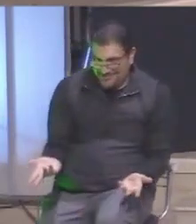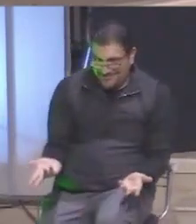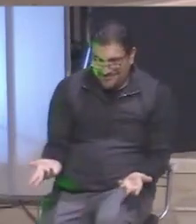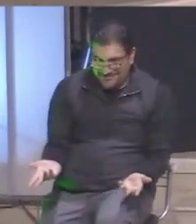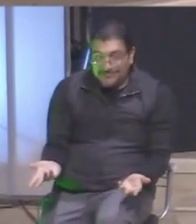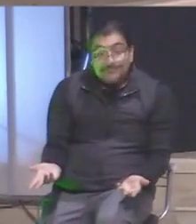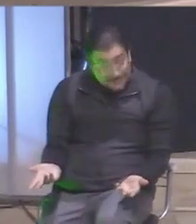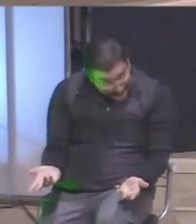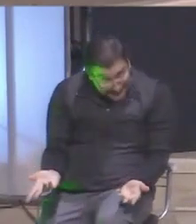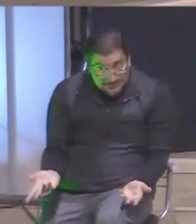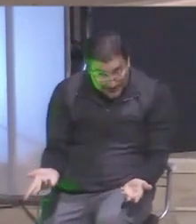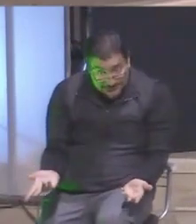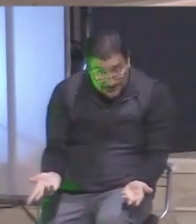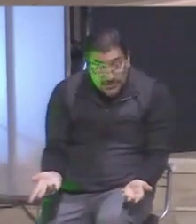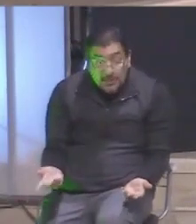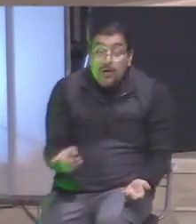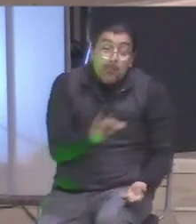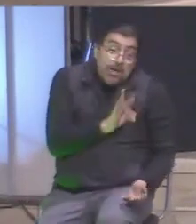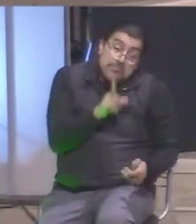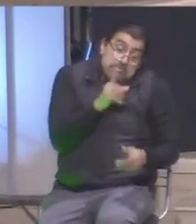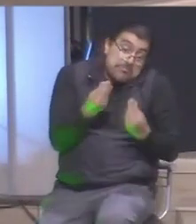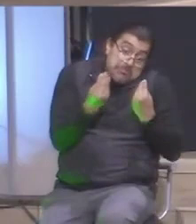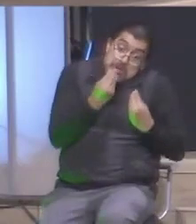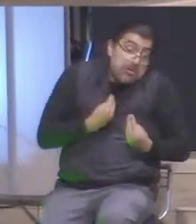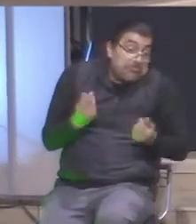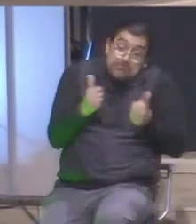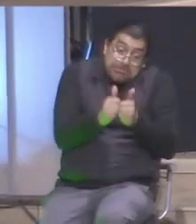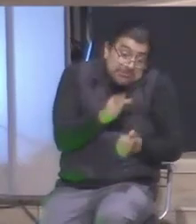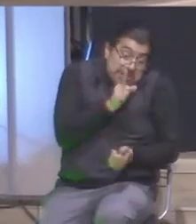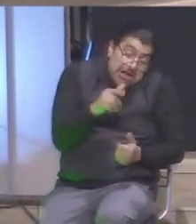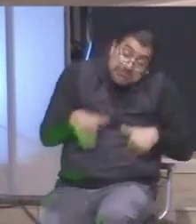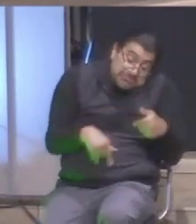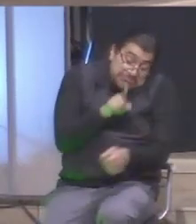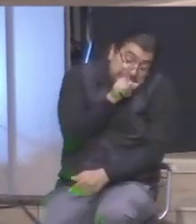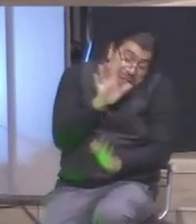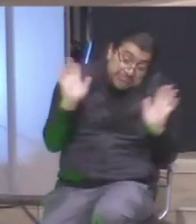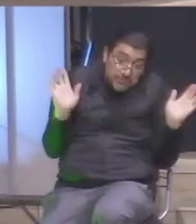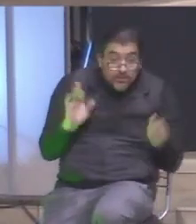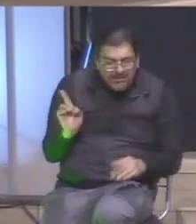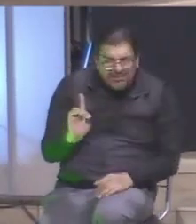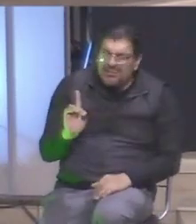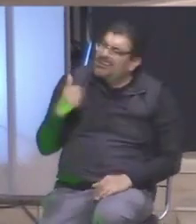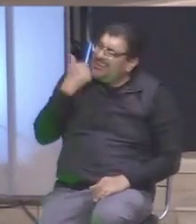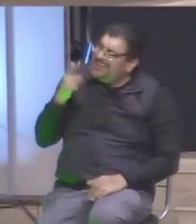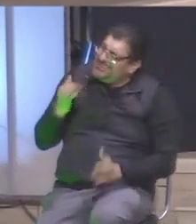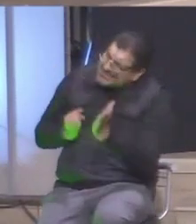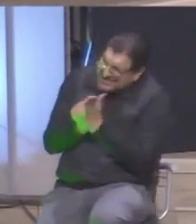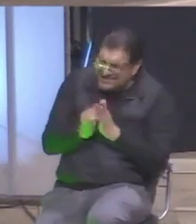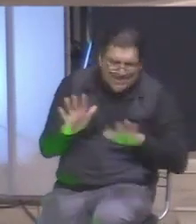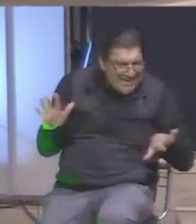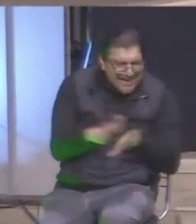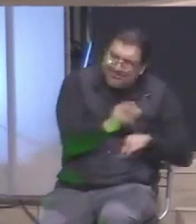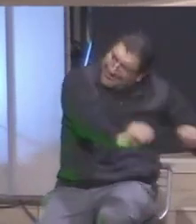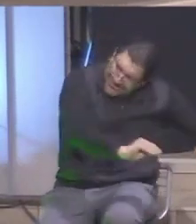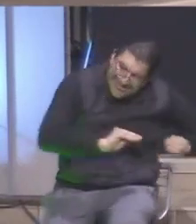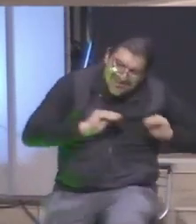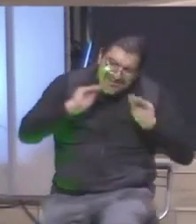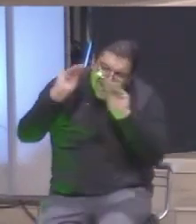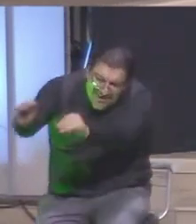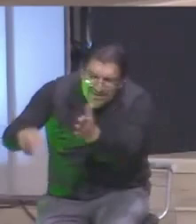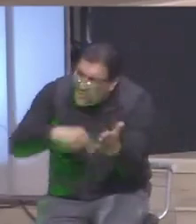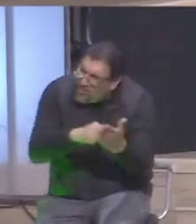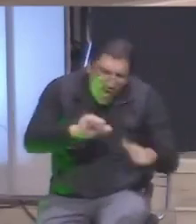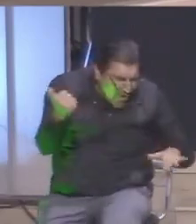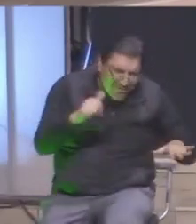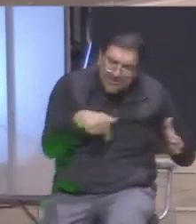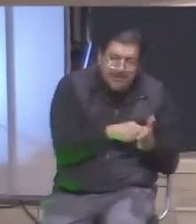am ellos pudieron quedarse incómodos pero decidieron ir más allá de lo que